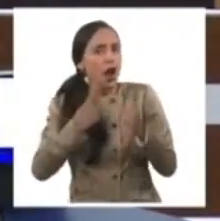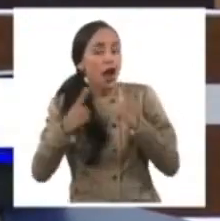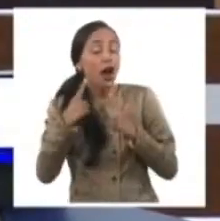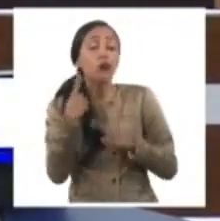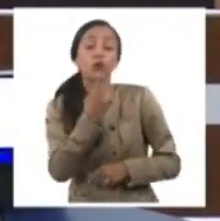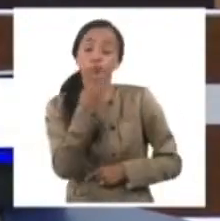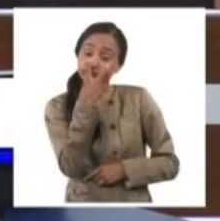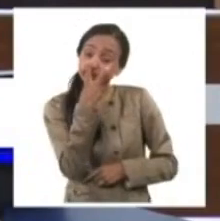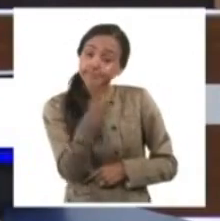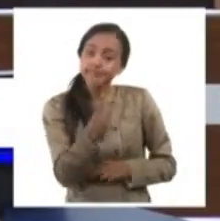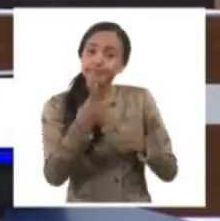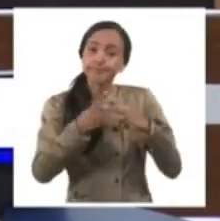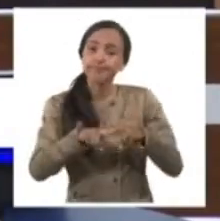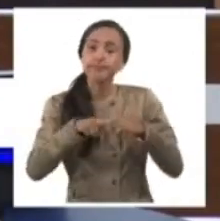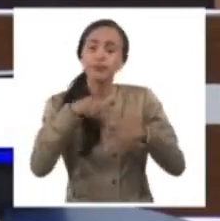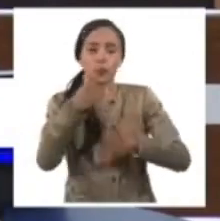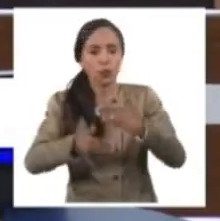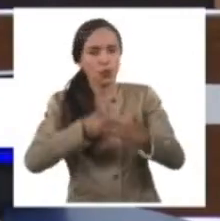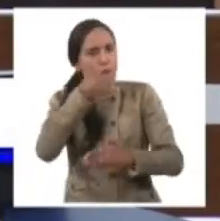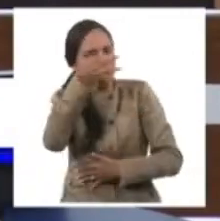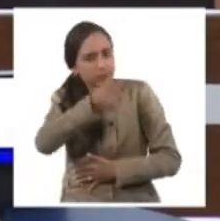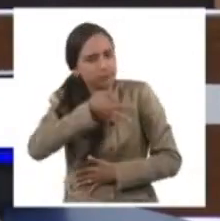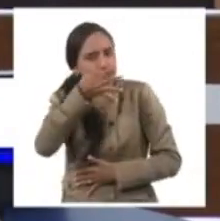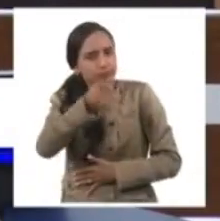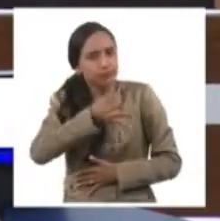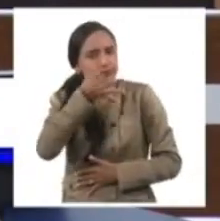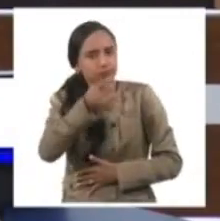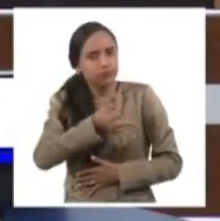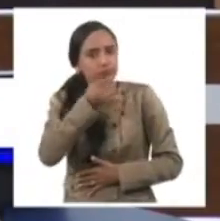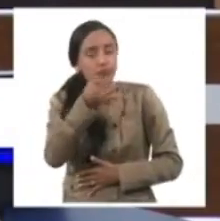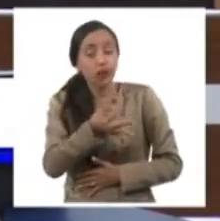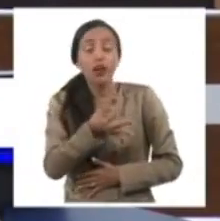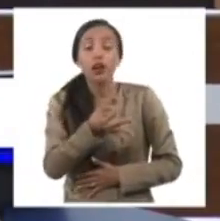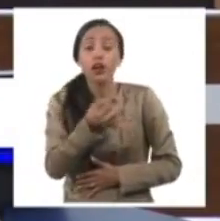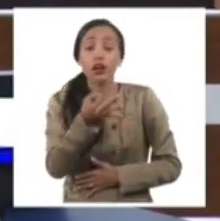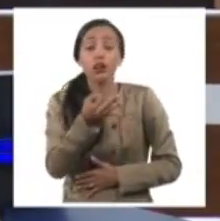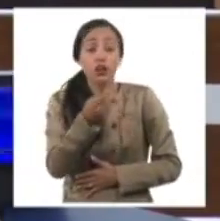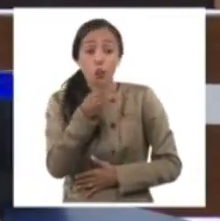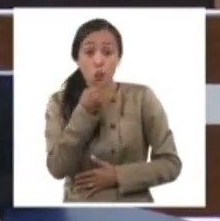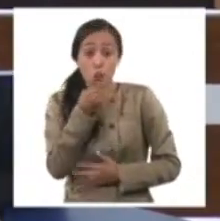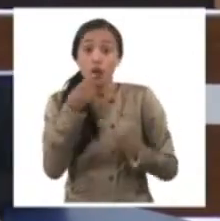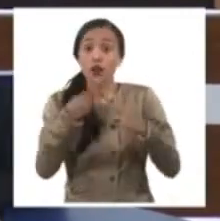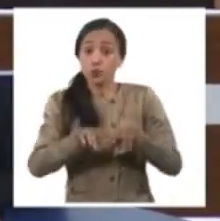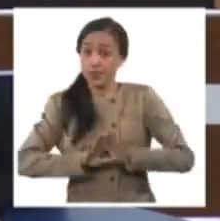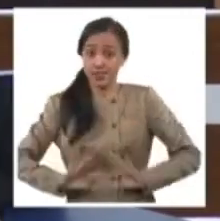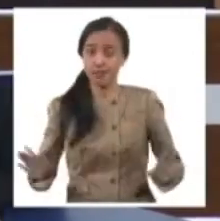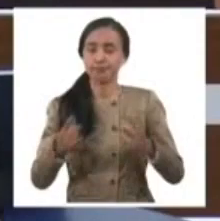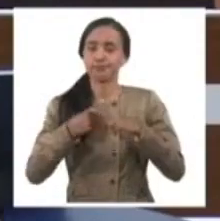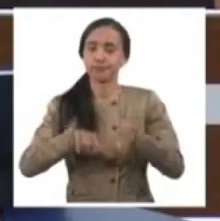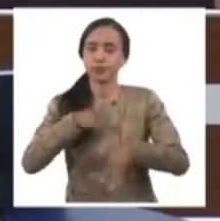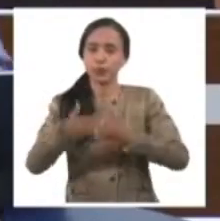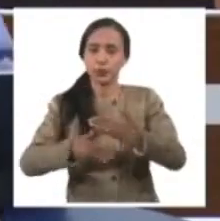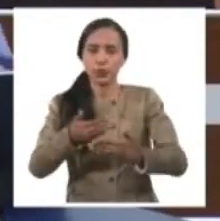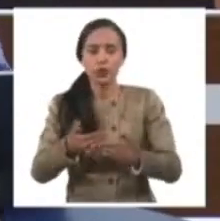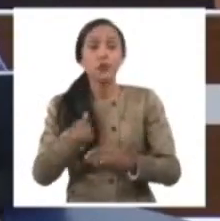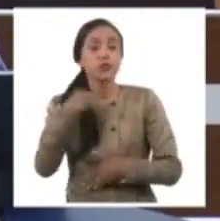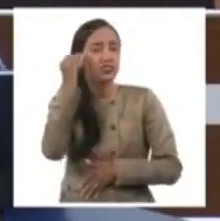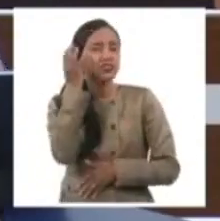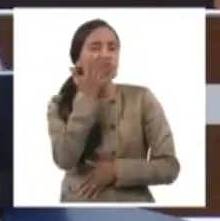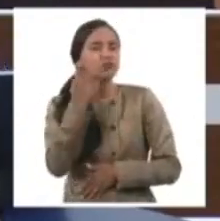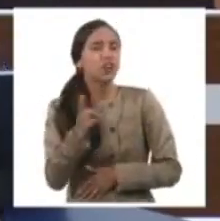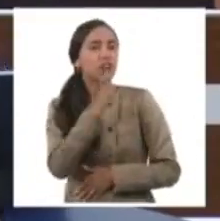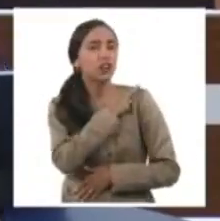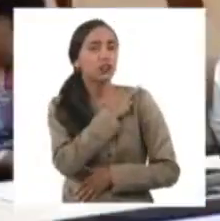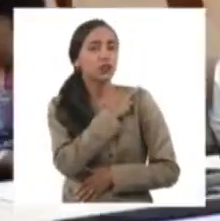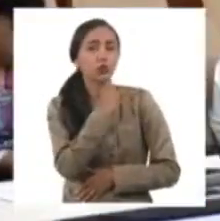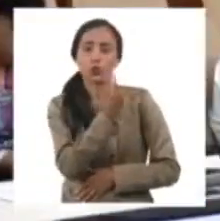inmediato atender, explicar, argumentar y donde se pueda resolver, resolver. Y reconociendo quién tiene la razón siempre.